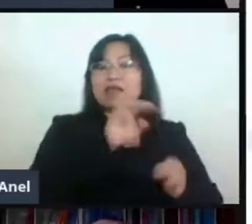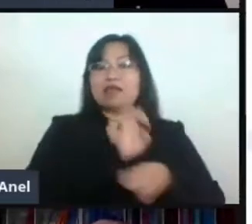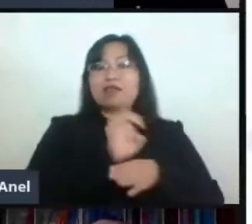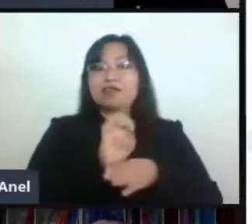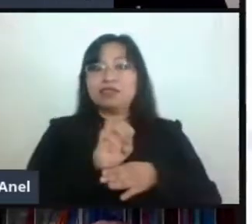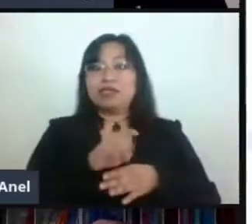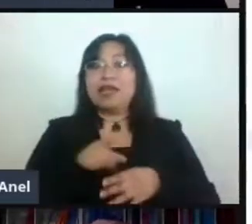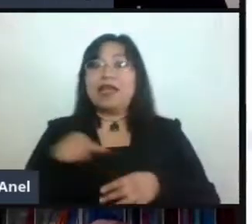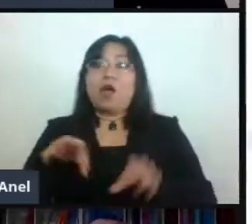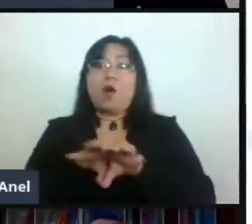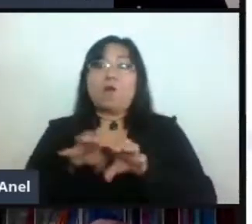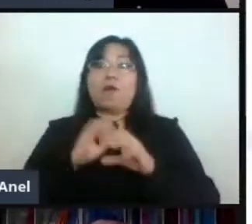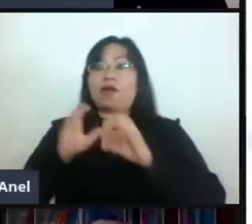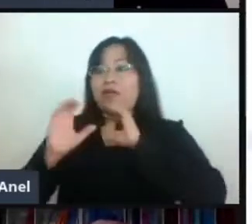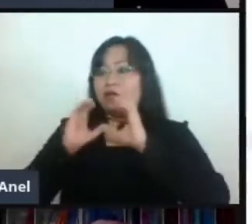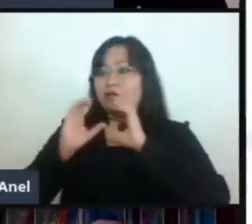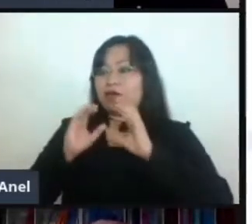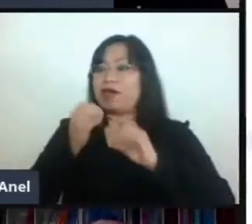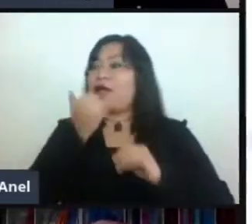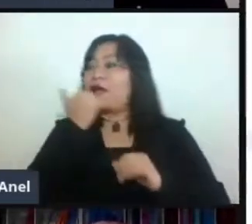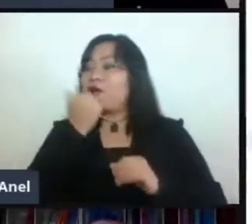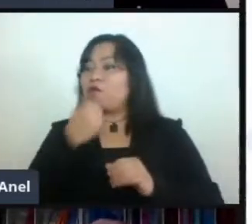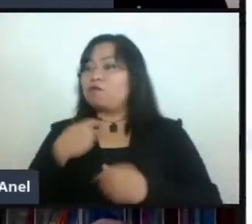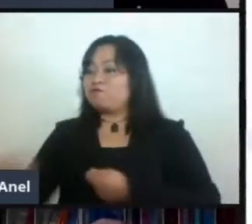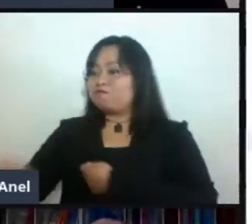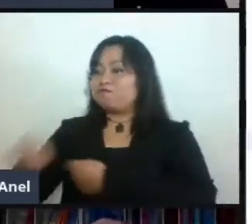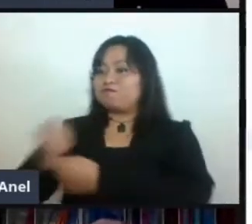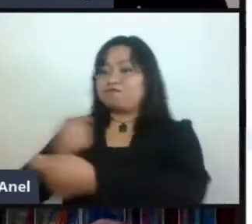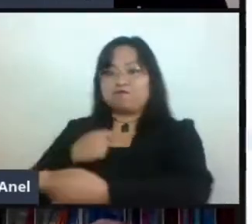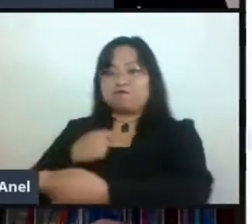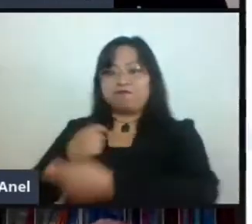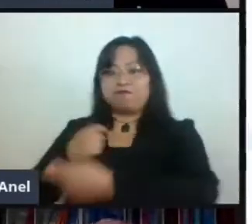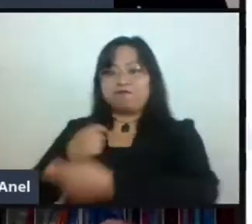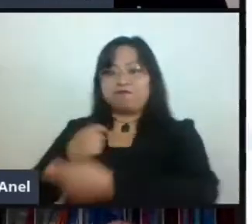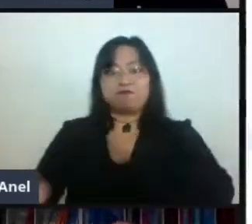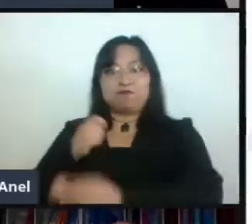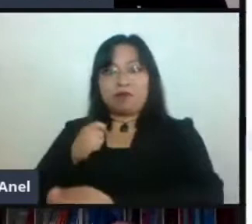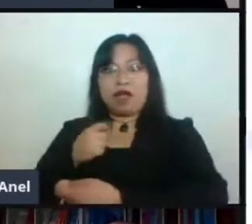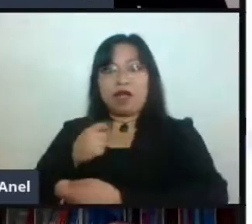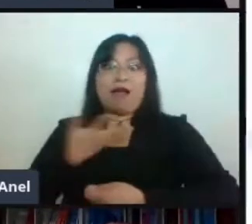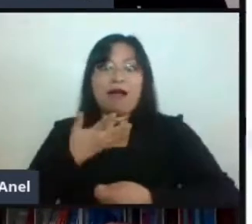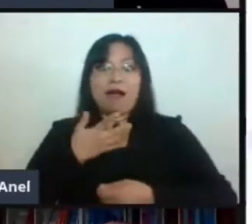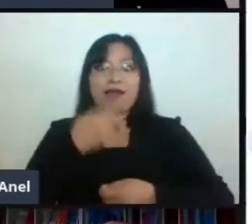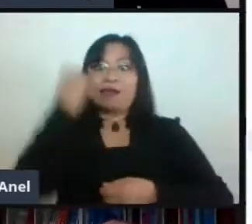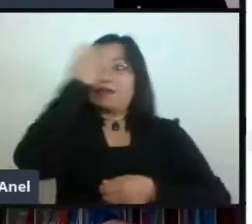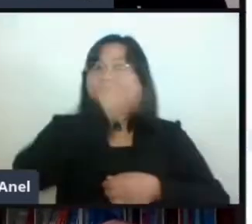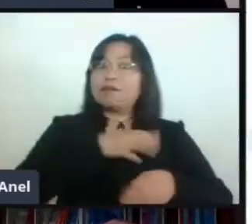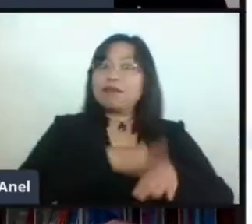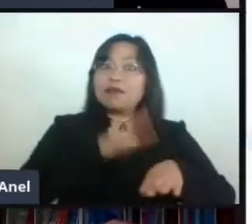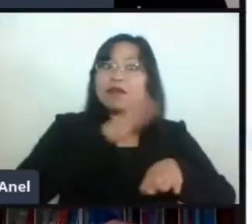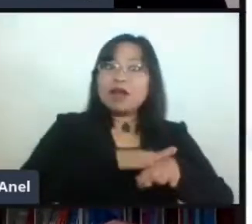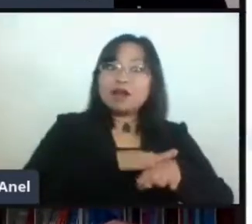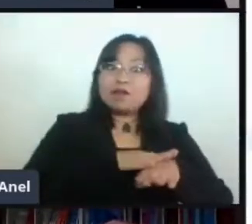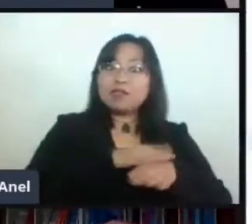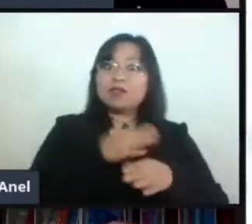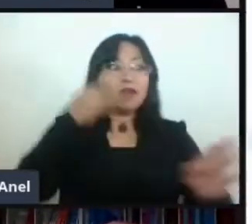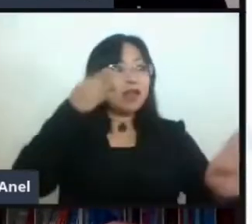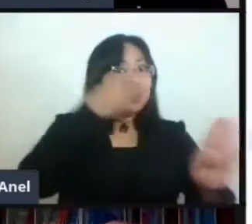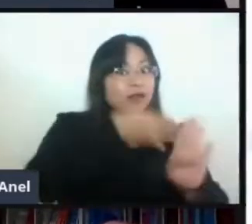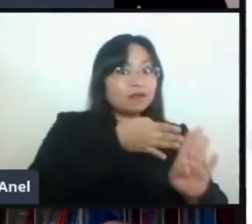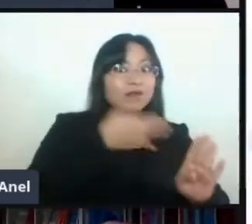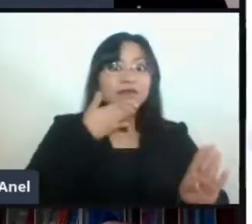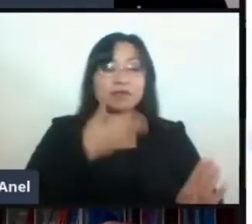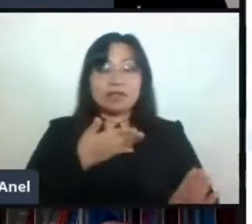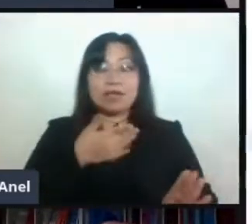comunicación de los resultados en un sistema de evaluación, digamos. Y desde luego que para el aprendizaje en